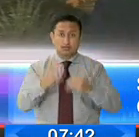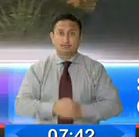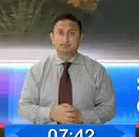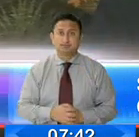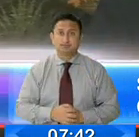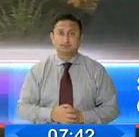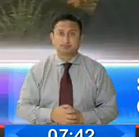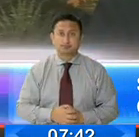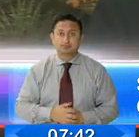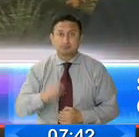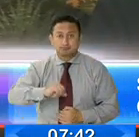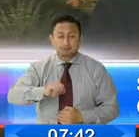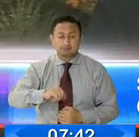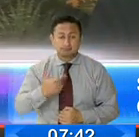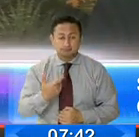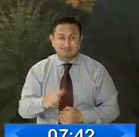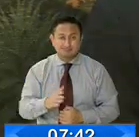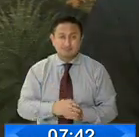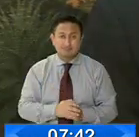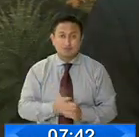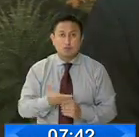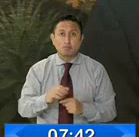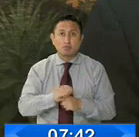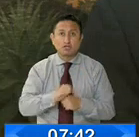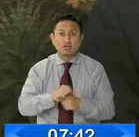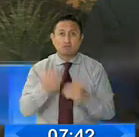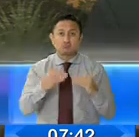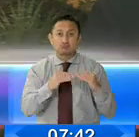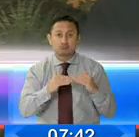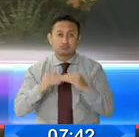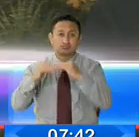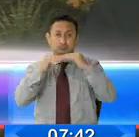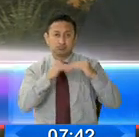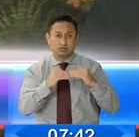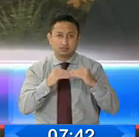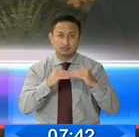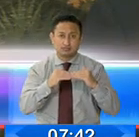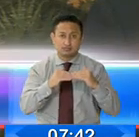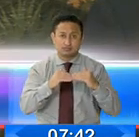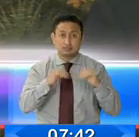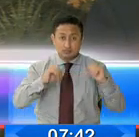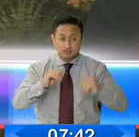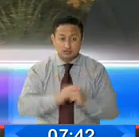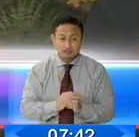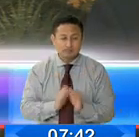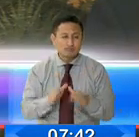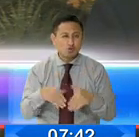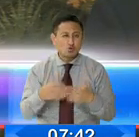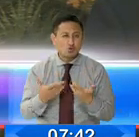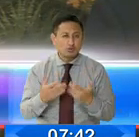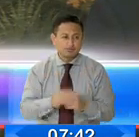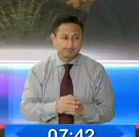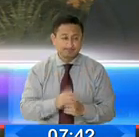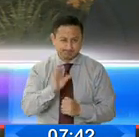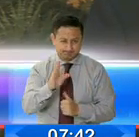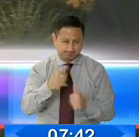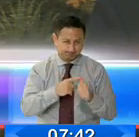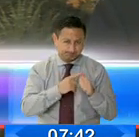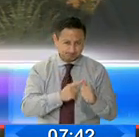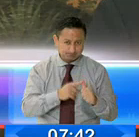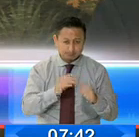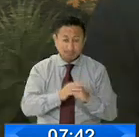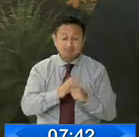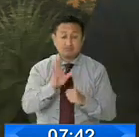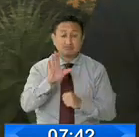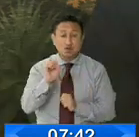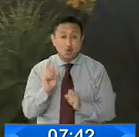Justamente hicimos un ejercicio de democracia que consiste en dar